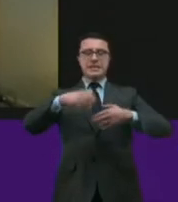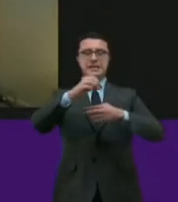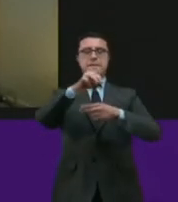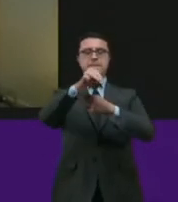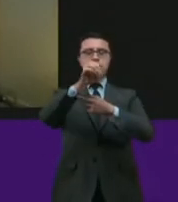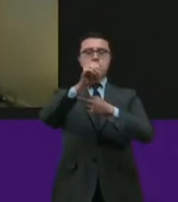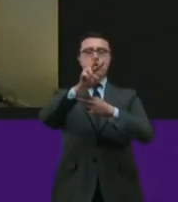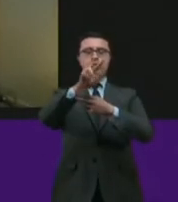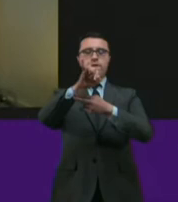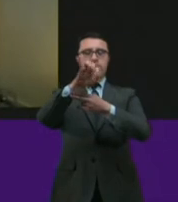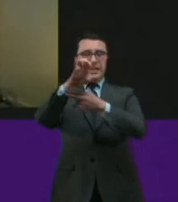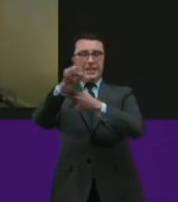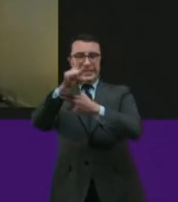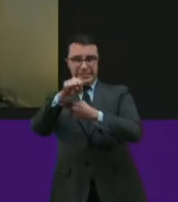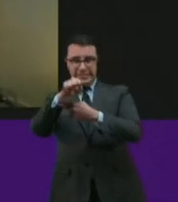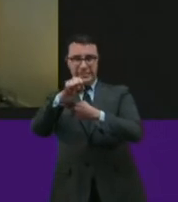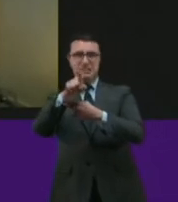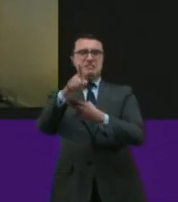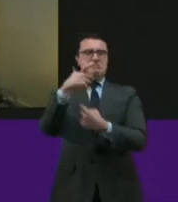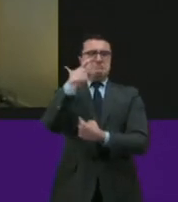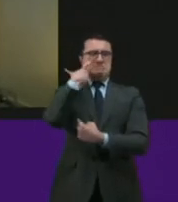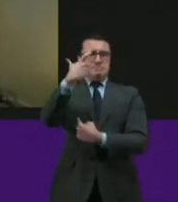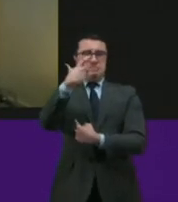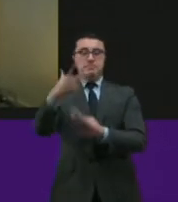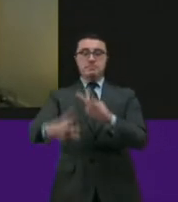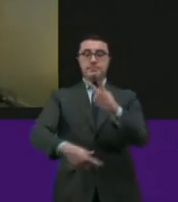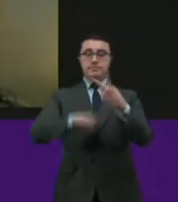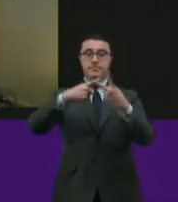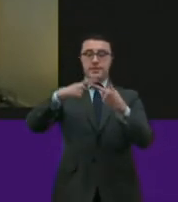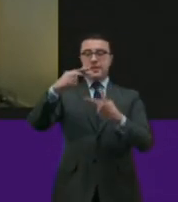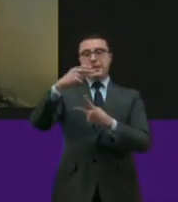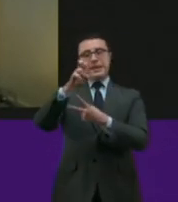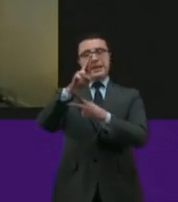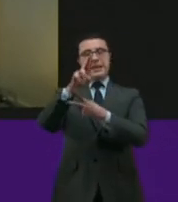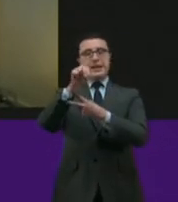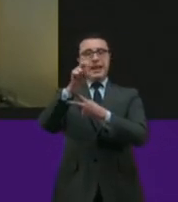el crack, y con Hernando Silva.